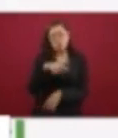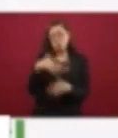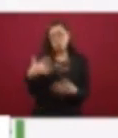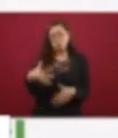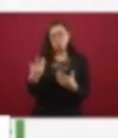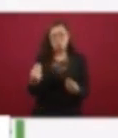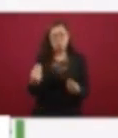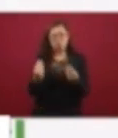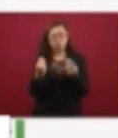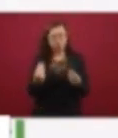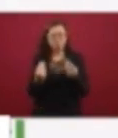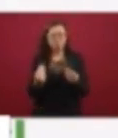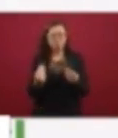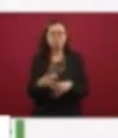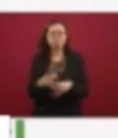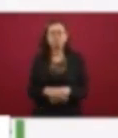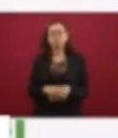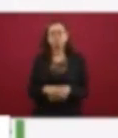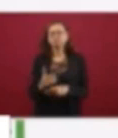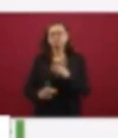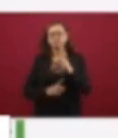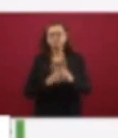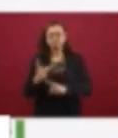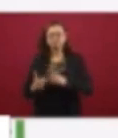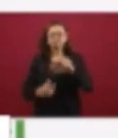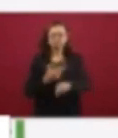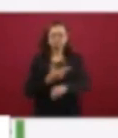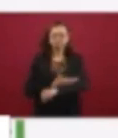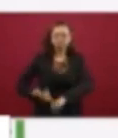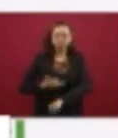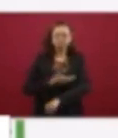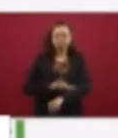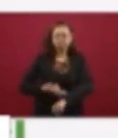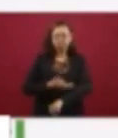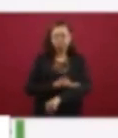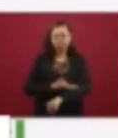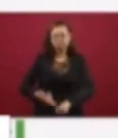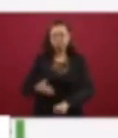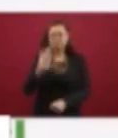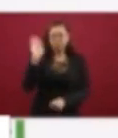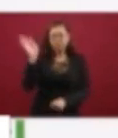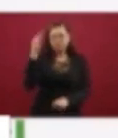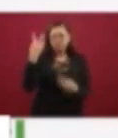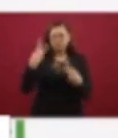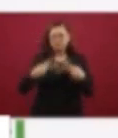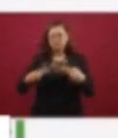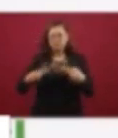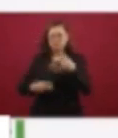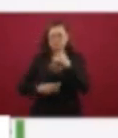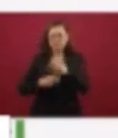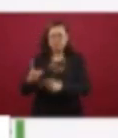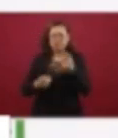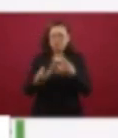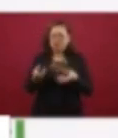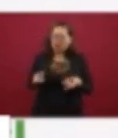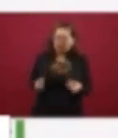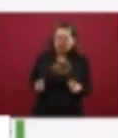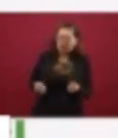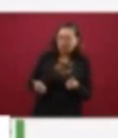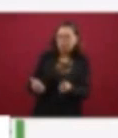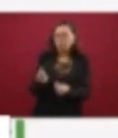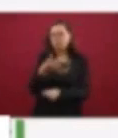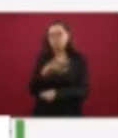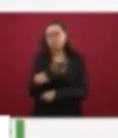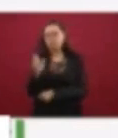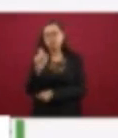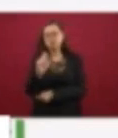beca le van a dar y a quién la beca esta que corresponde por medalla de oro, que entiendo son 40,000 pesos, en un solo